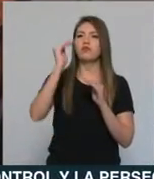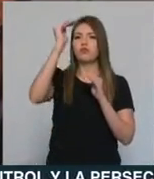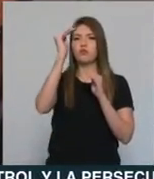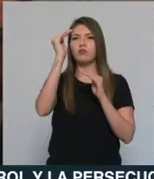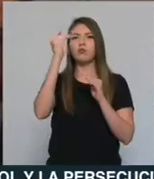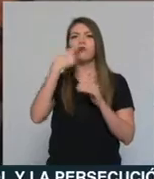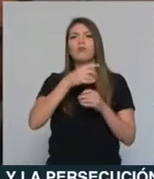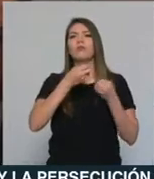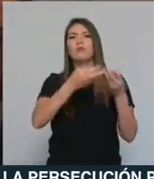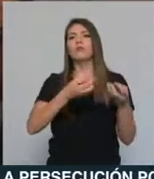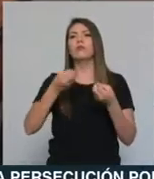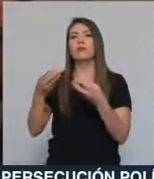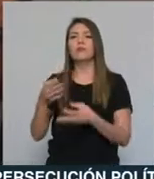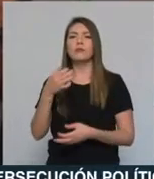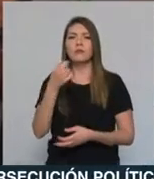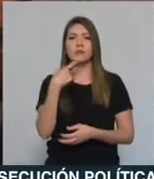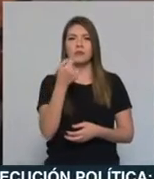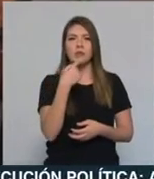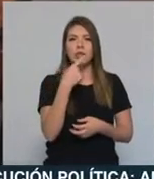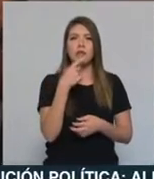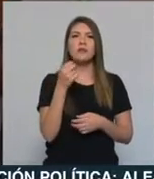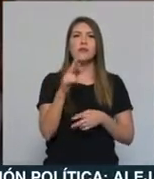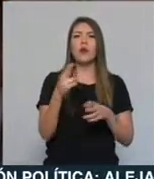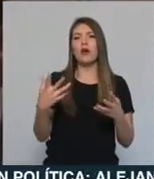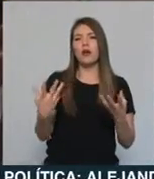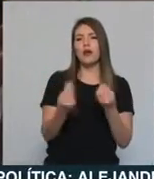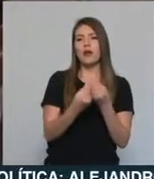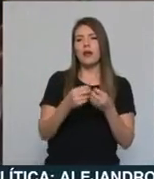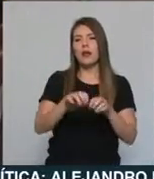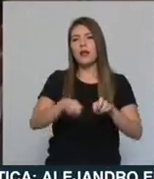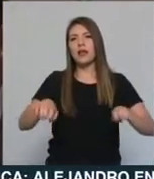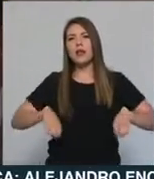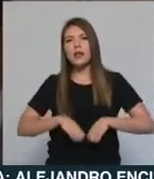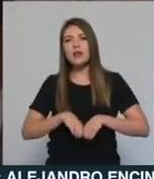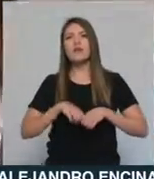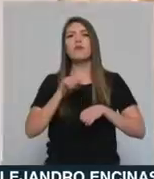del equipo de las Secretarías de Salud, Administración y